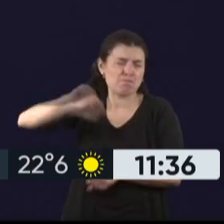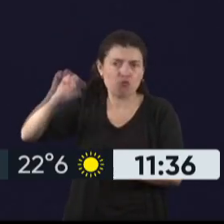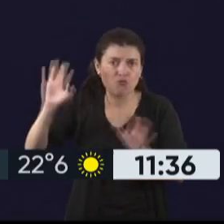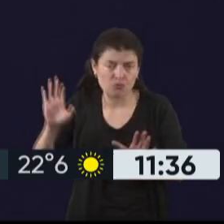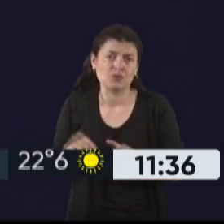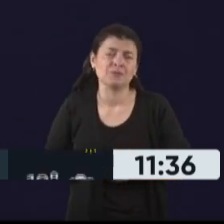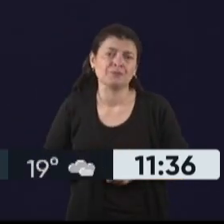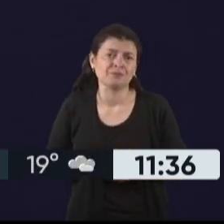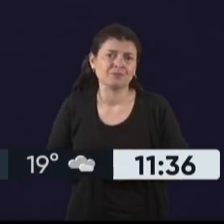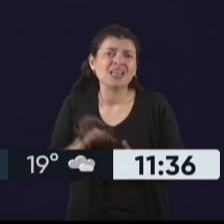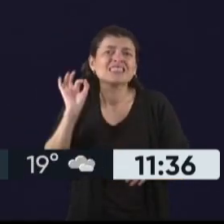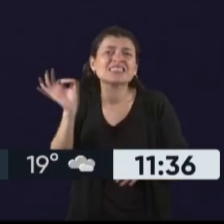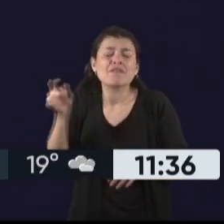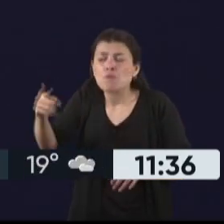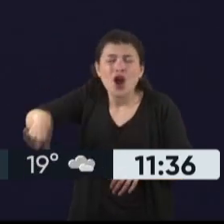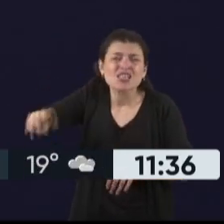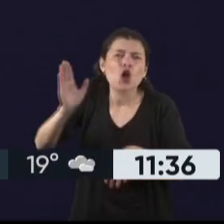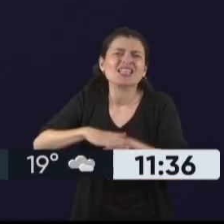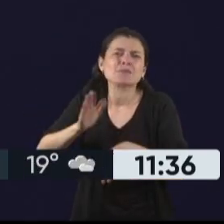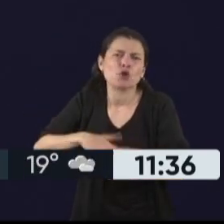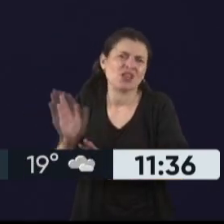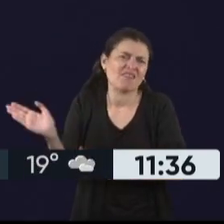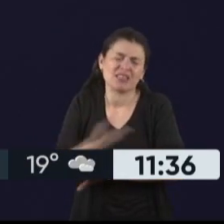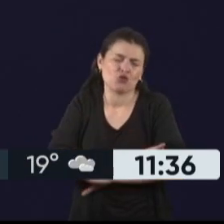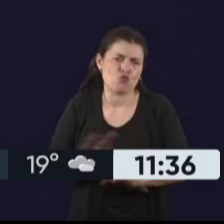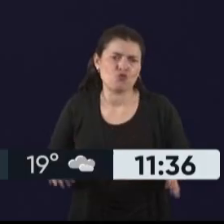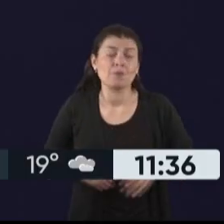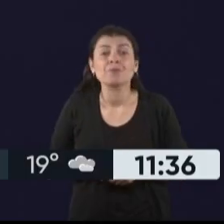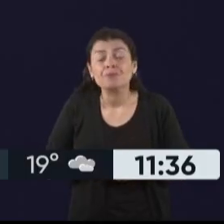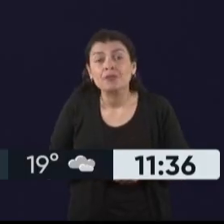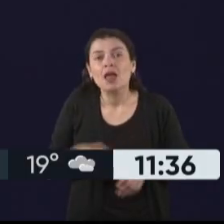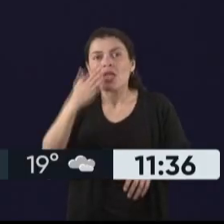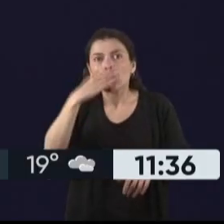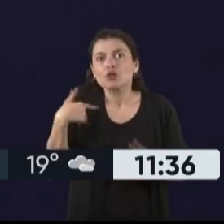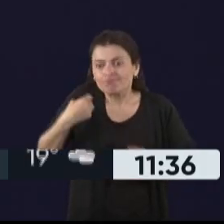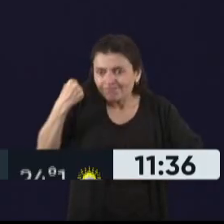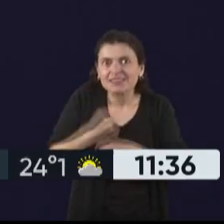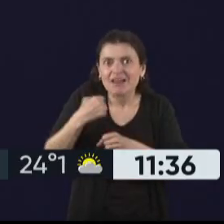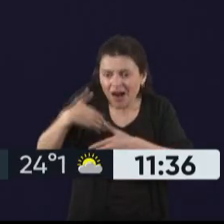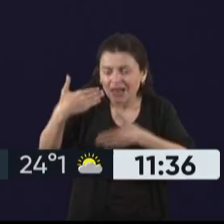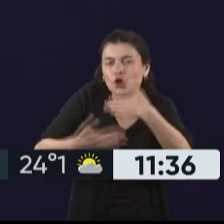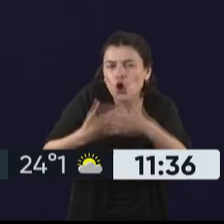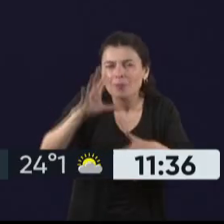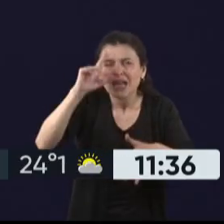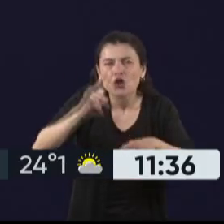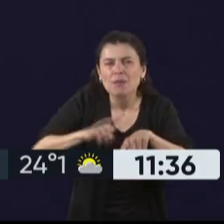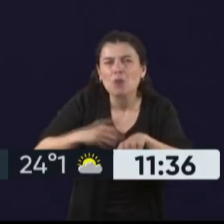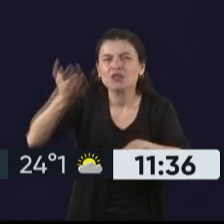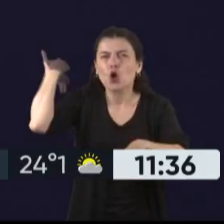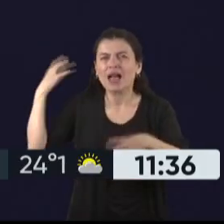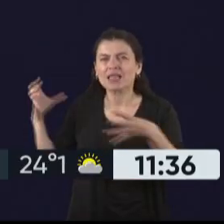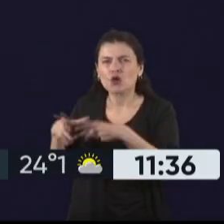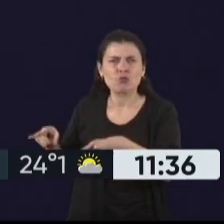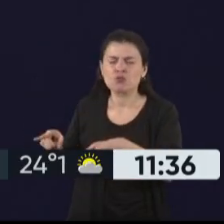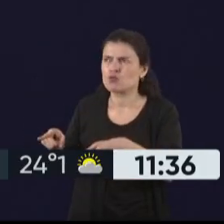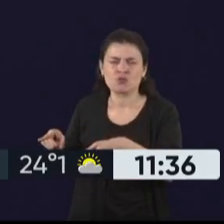males posibles. Y cuando ves que eso le ves la naricita a eso que se te asoma, eso es por supuesto que tenés